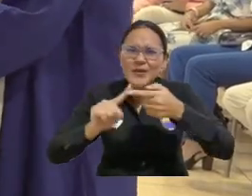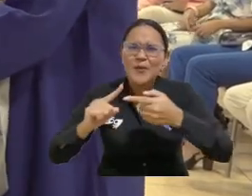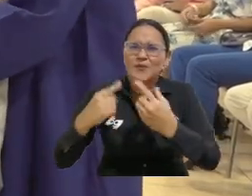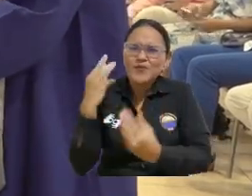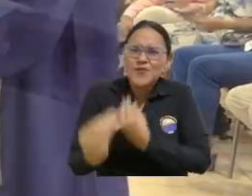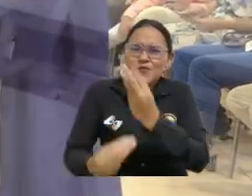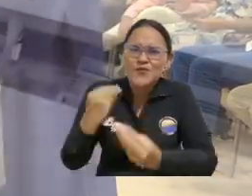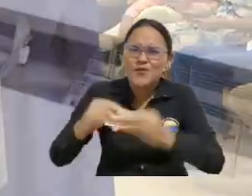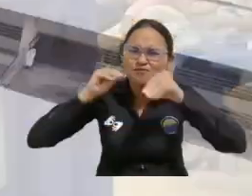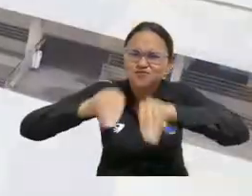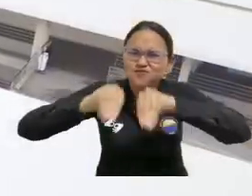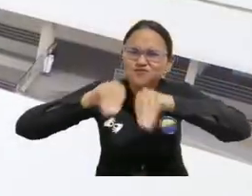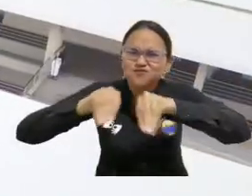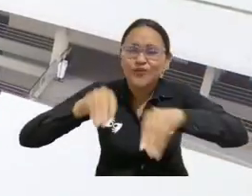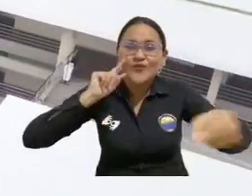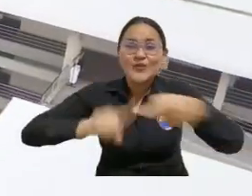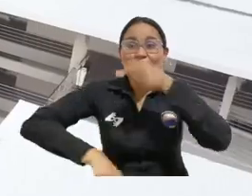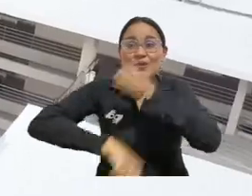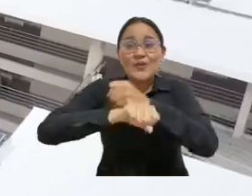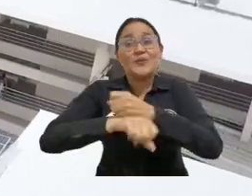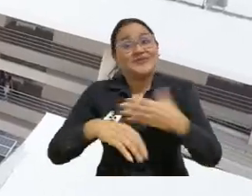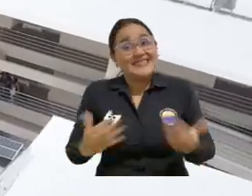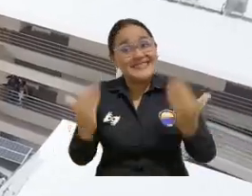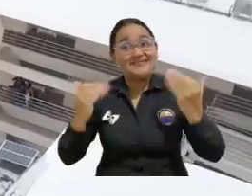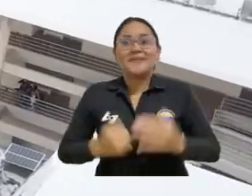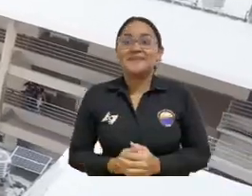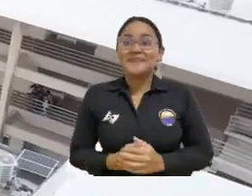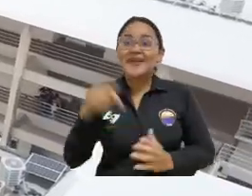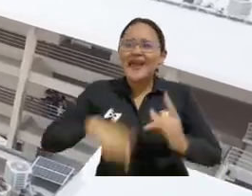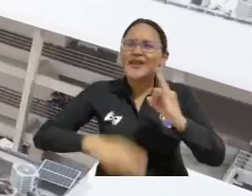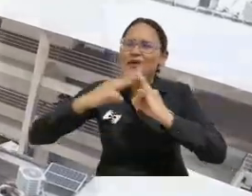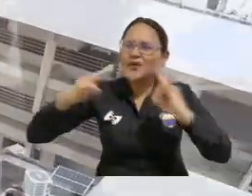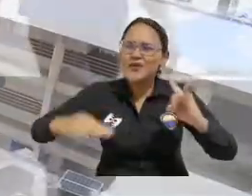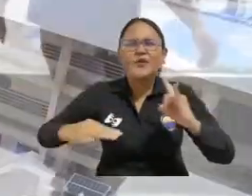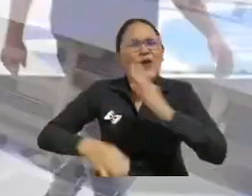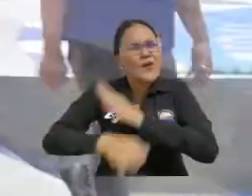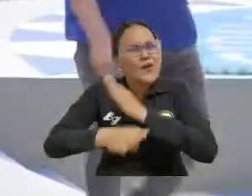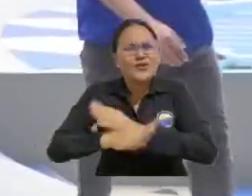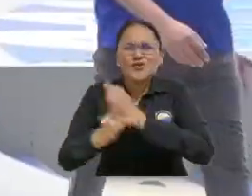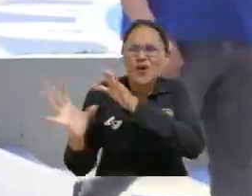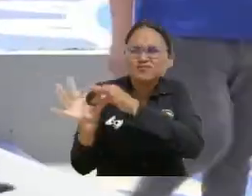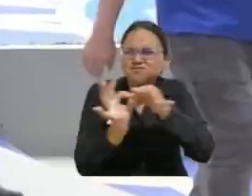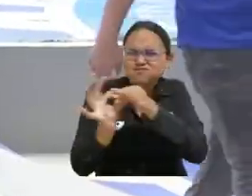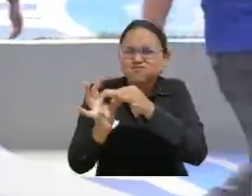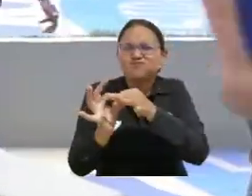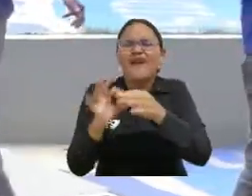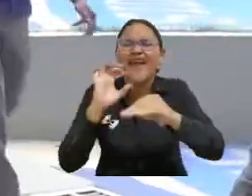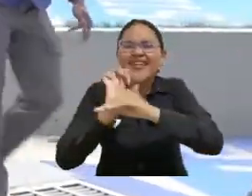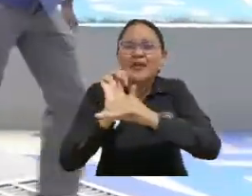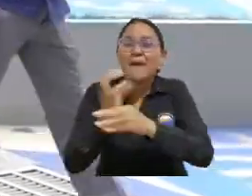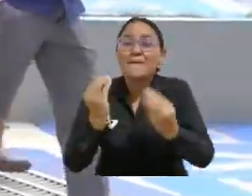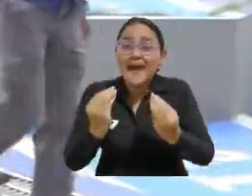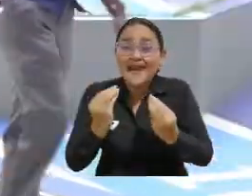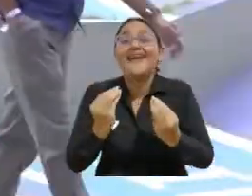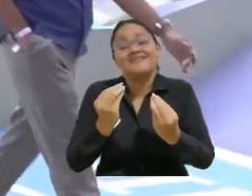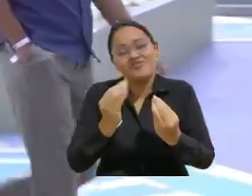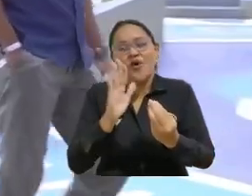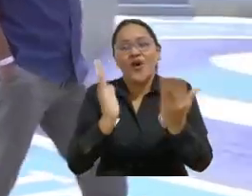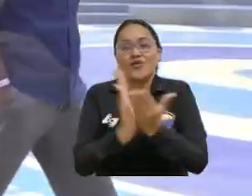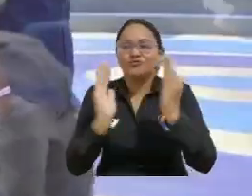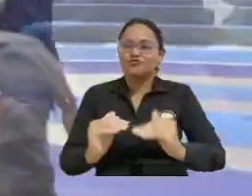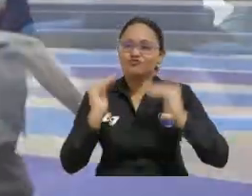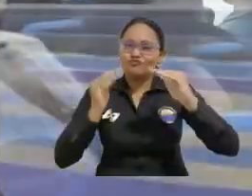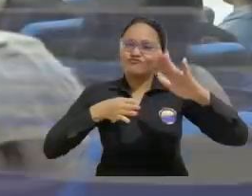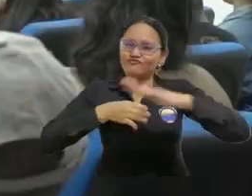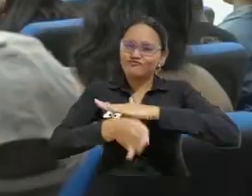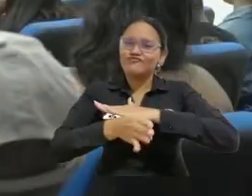una nueva generación. La Universidad del Magdalena sigue fortaleciendo sus lazos con entidades para brindar acceso a educación